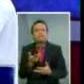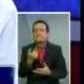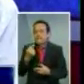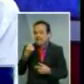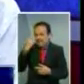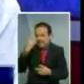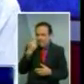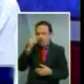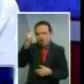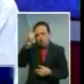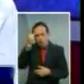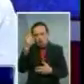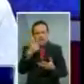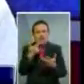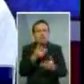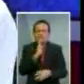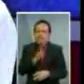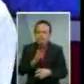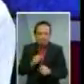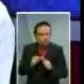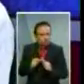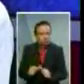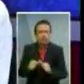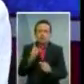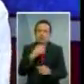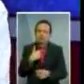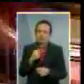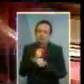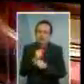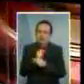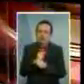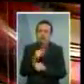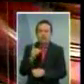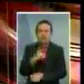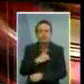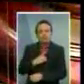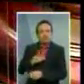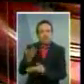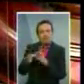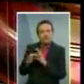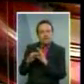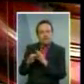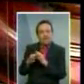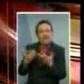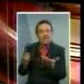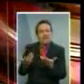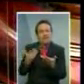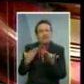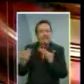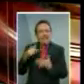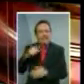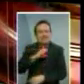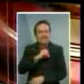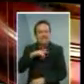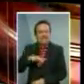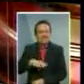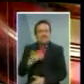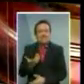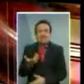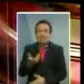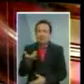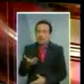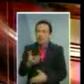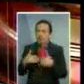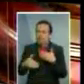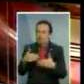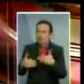se debe mantener y nosotros la vamos a trabajar de la misma manera. Diputado Pedro Brown, muchísimas gracias por conversar con nosotros a esta hora en CNN Chile. Bueno, sin duda esto va